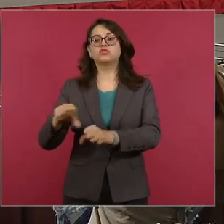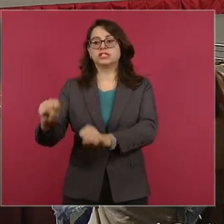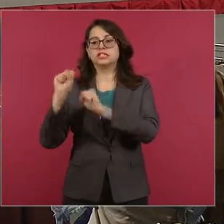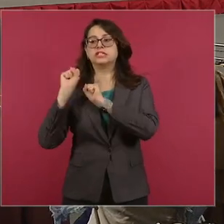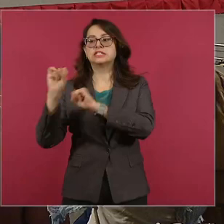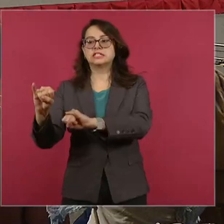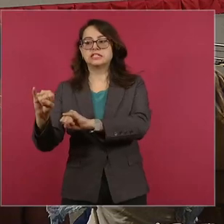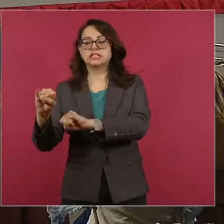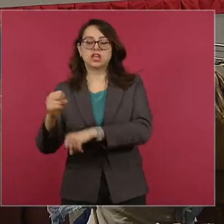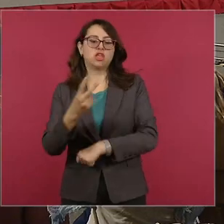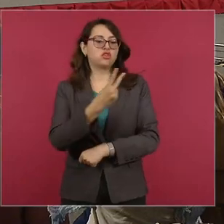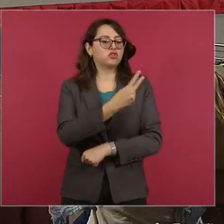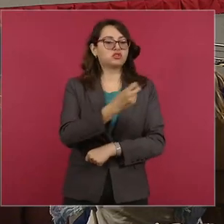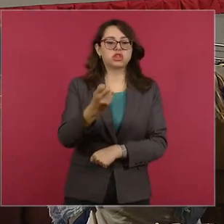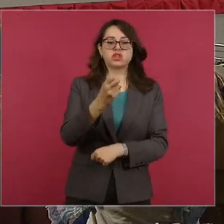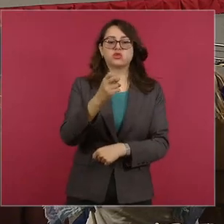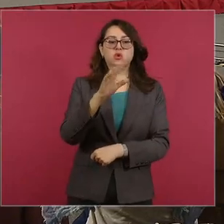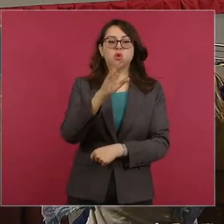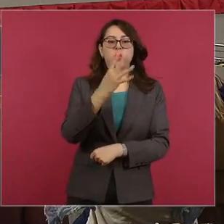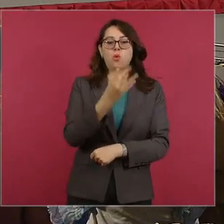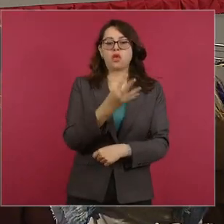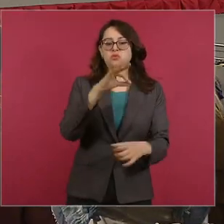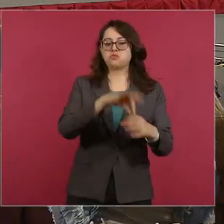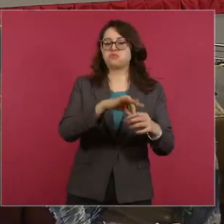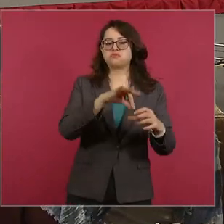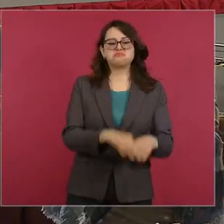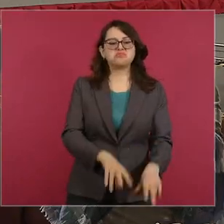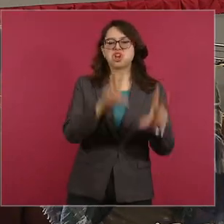204 en contra, una abstención.